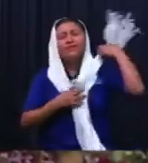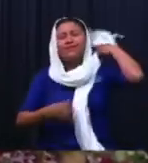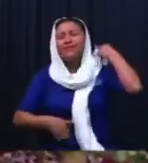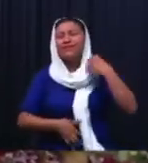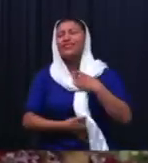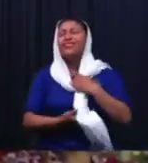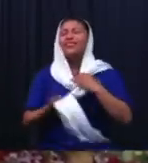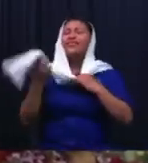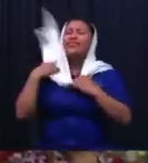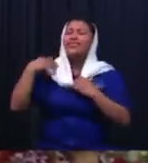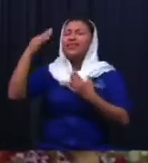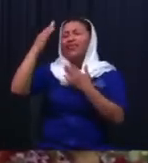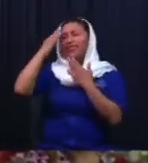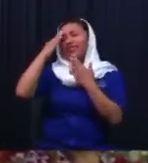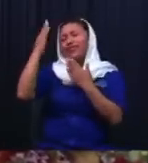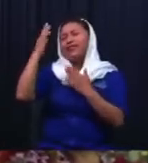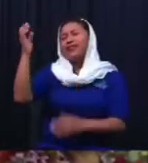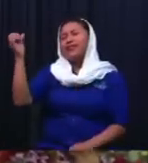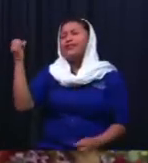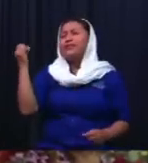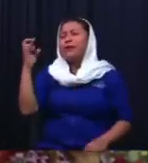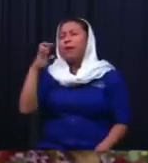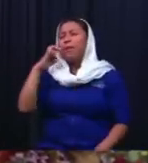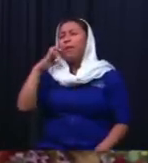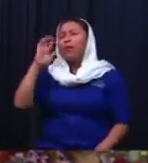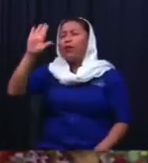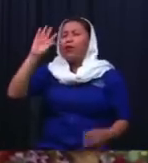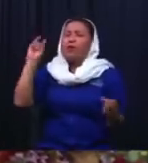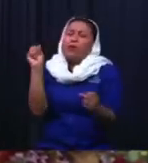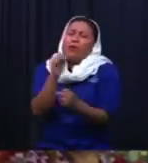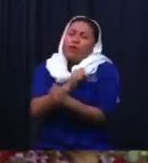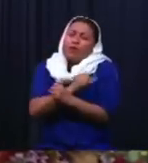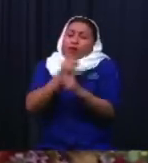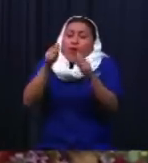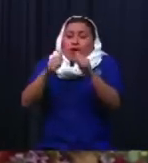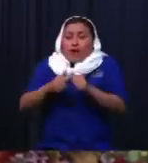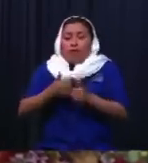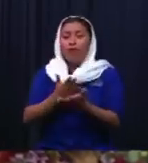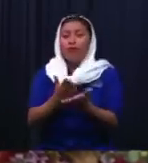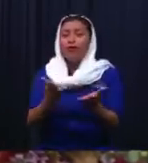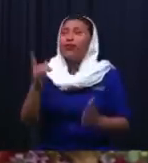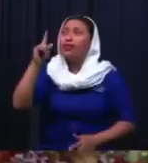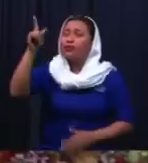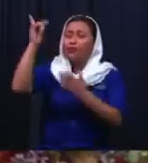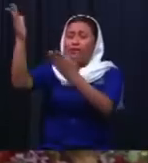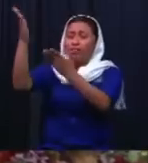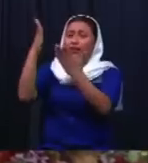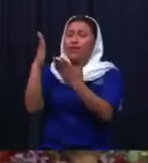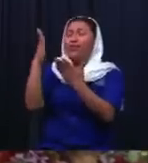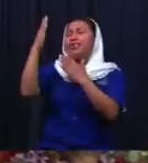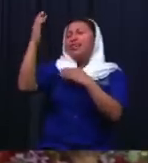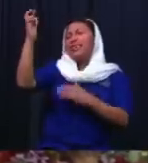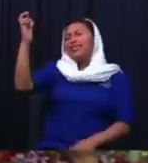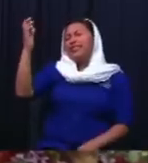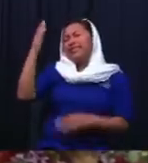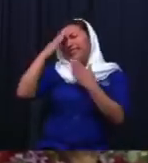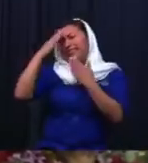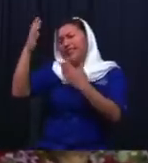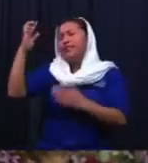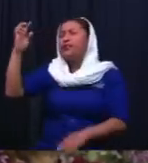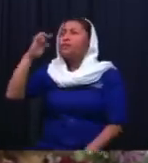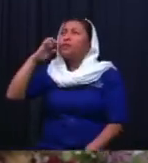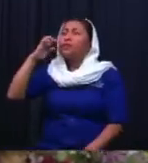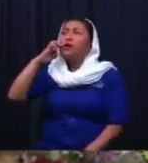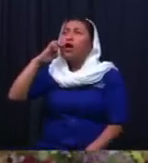Padre, por ese amor, por esa bondad que tú tienes para con nosotros, Señor. Gracias, Padre, porque nos